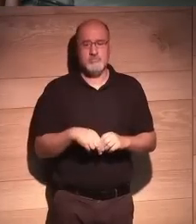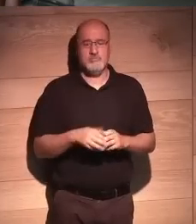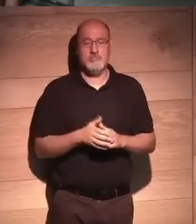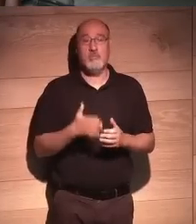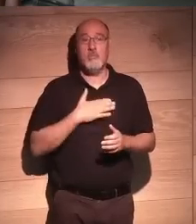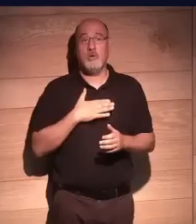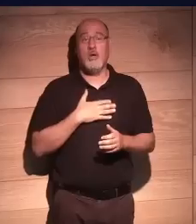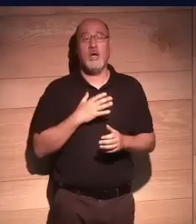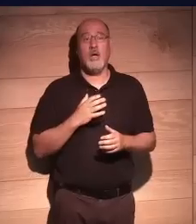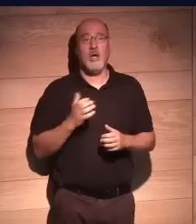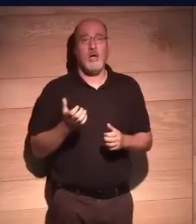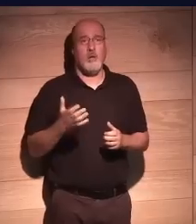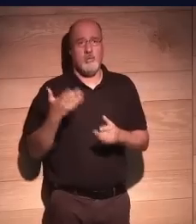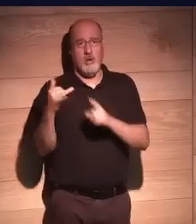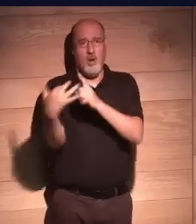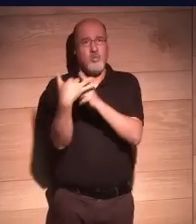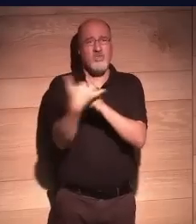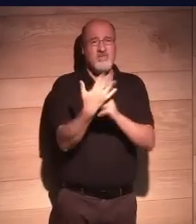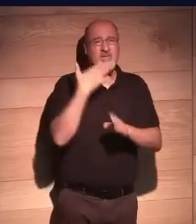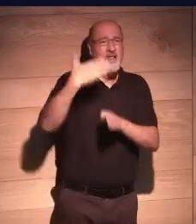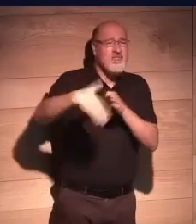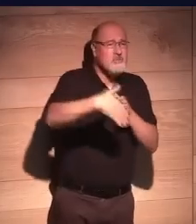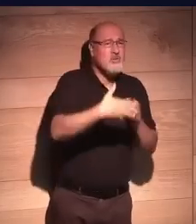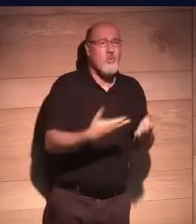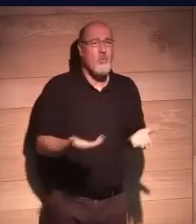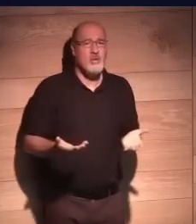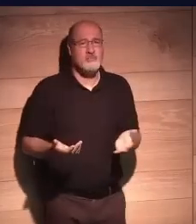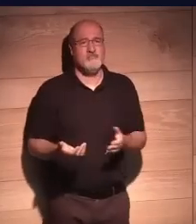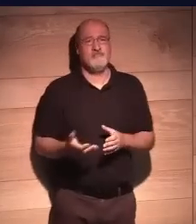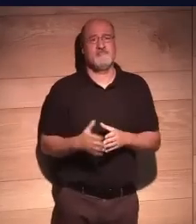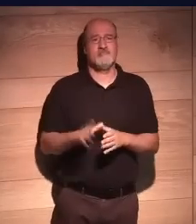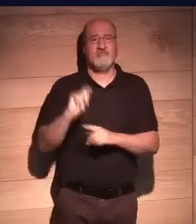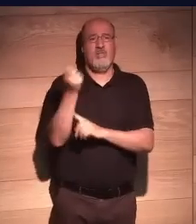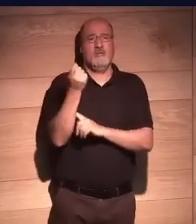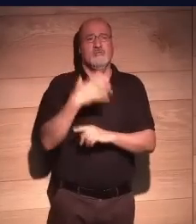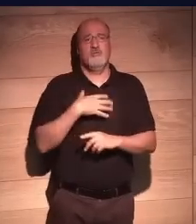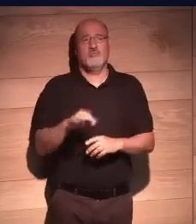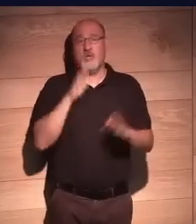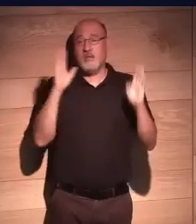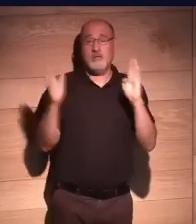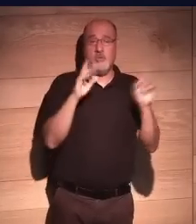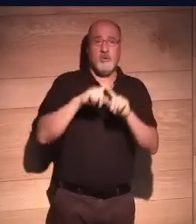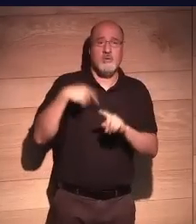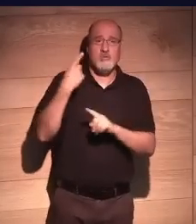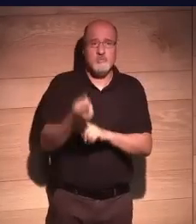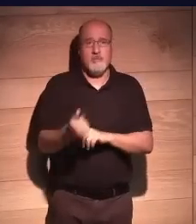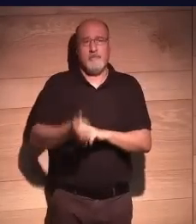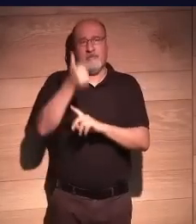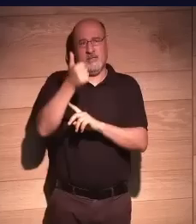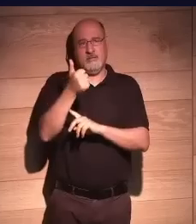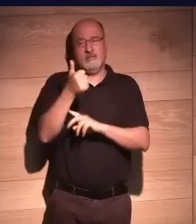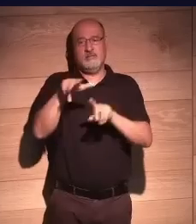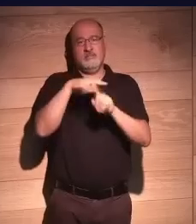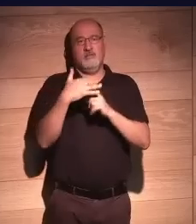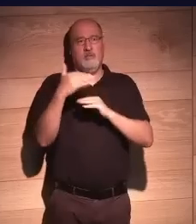es el límite del reality, ¿no? Porque cuando empiezas a hacer un reality, tiene éxito, en las temporadas siguientes tienes que aumentar un poco